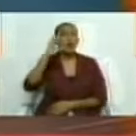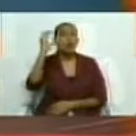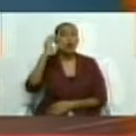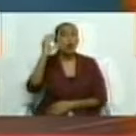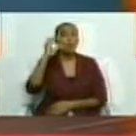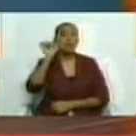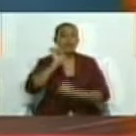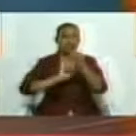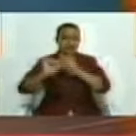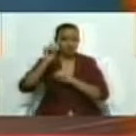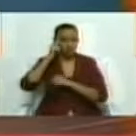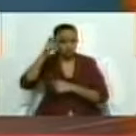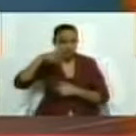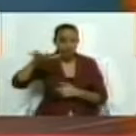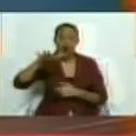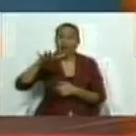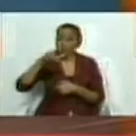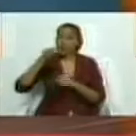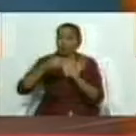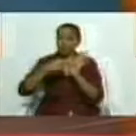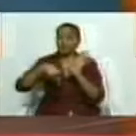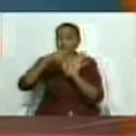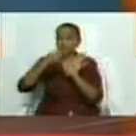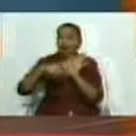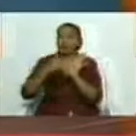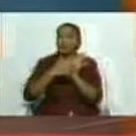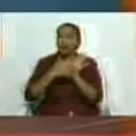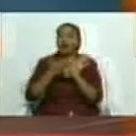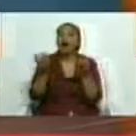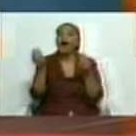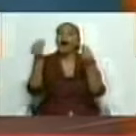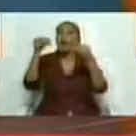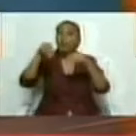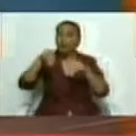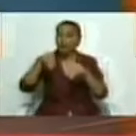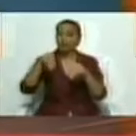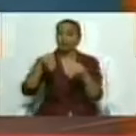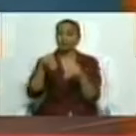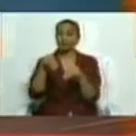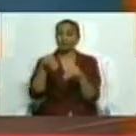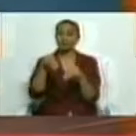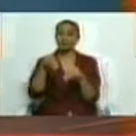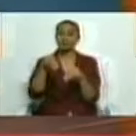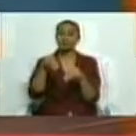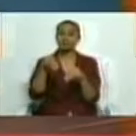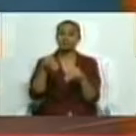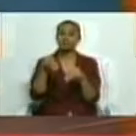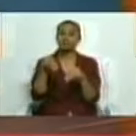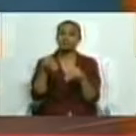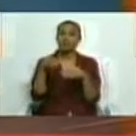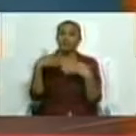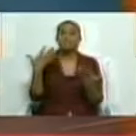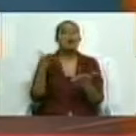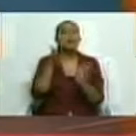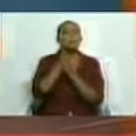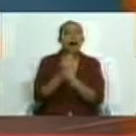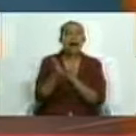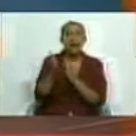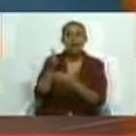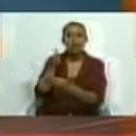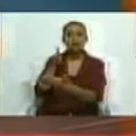firmamos acuerdo con toda la defensoría del pueblo la región para el combate a delitos